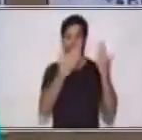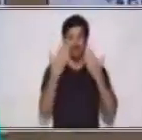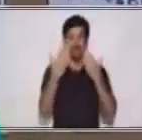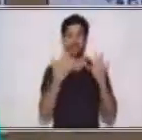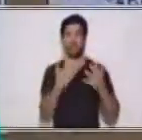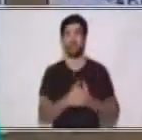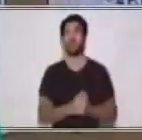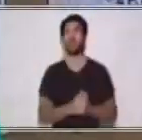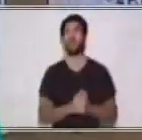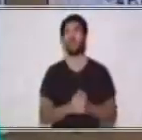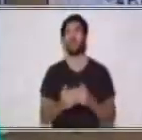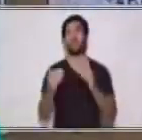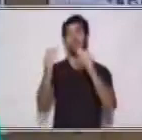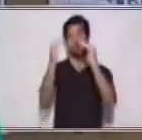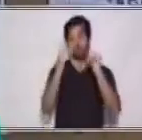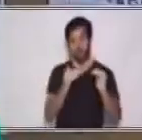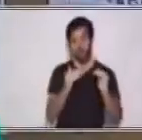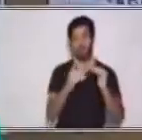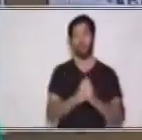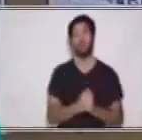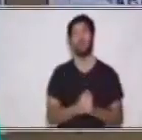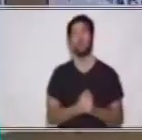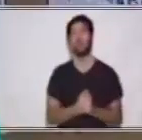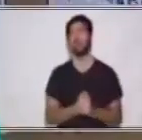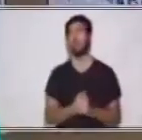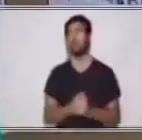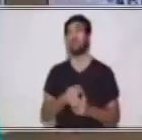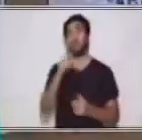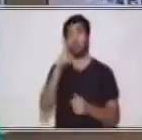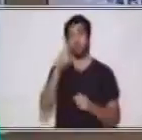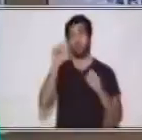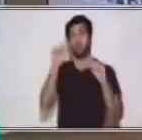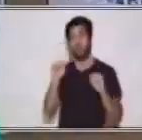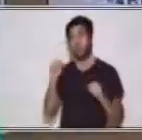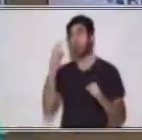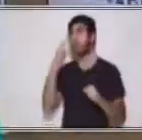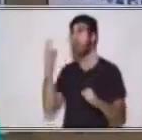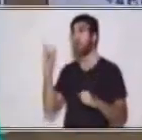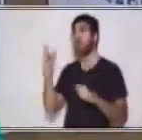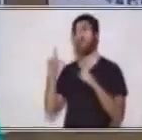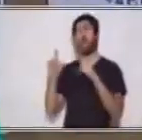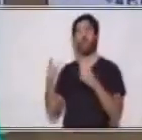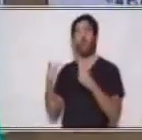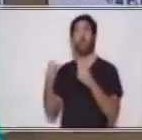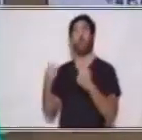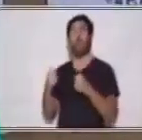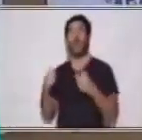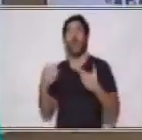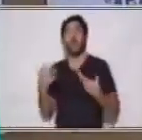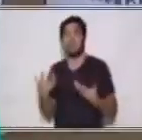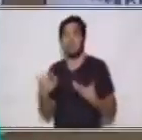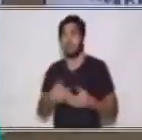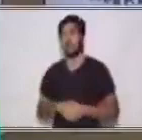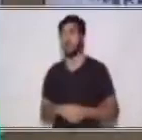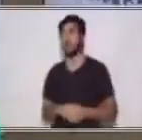Ahora un rápido ejercicio para que podamos ver también y tú puedas ver cómo se trabaja hechos, opiniones y